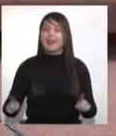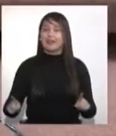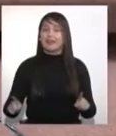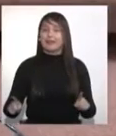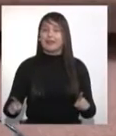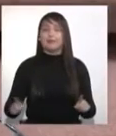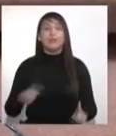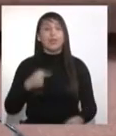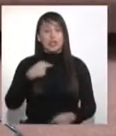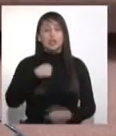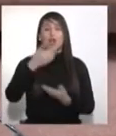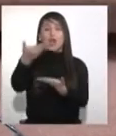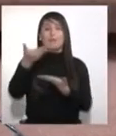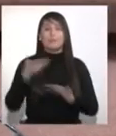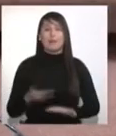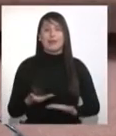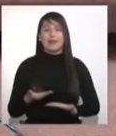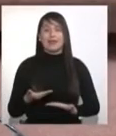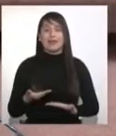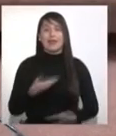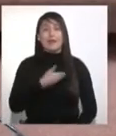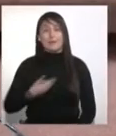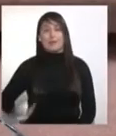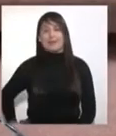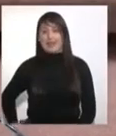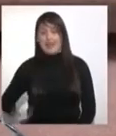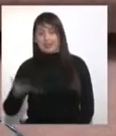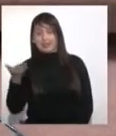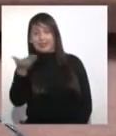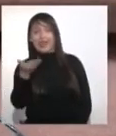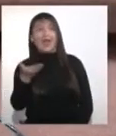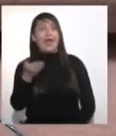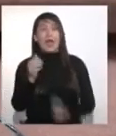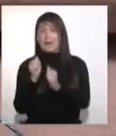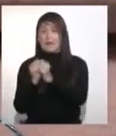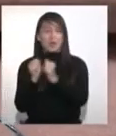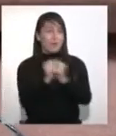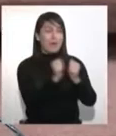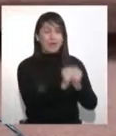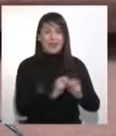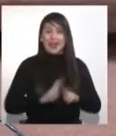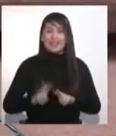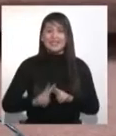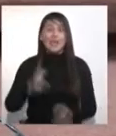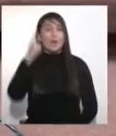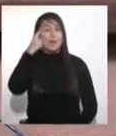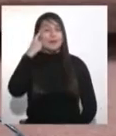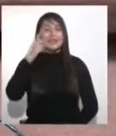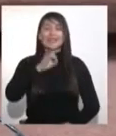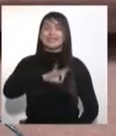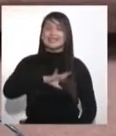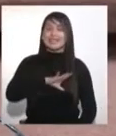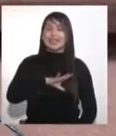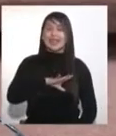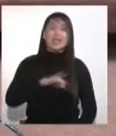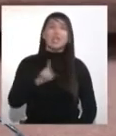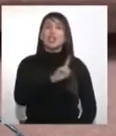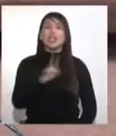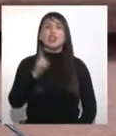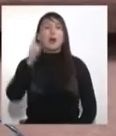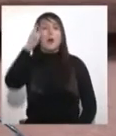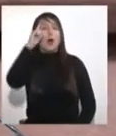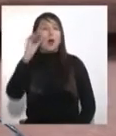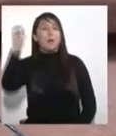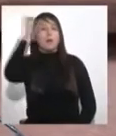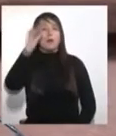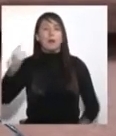Y yo invito, presidenta, a mis colegas a hacerlo. Invito a pensar Chile y no en las